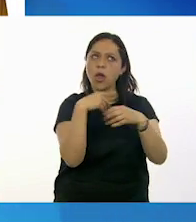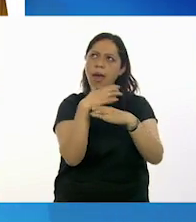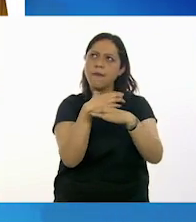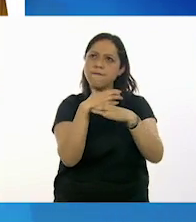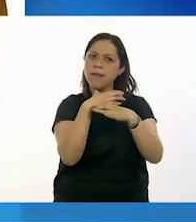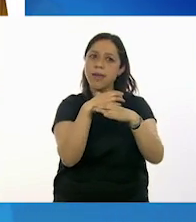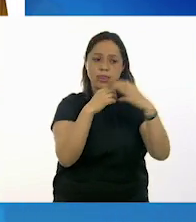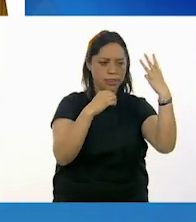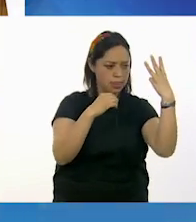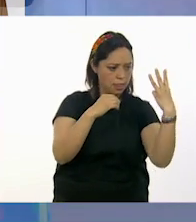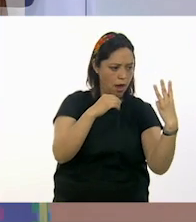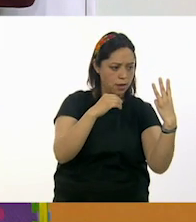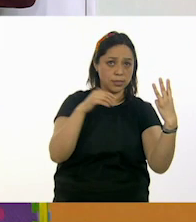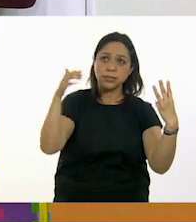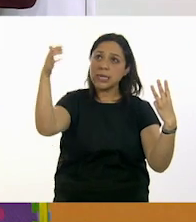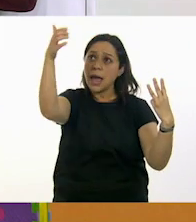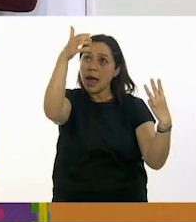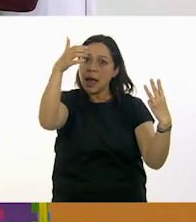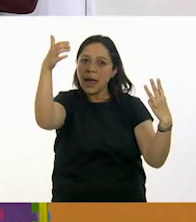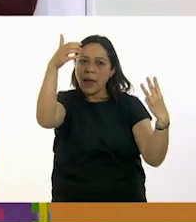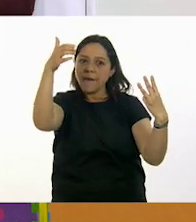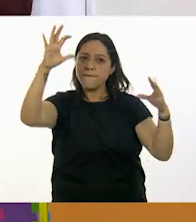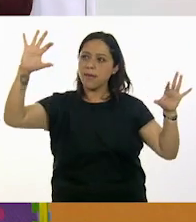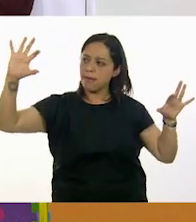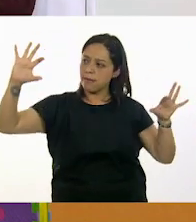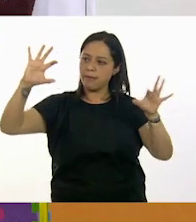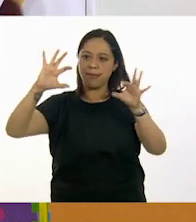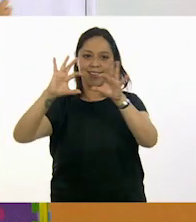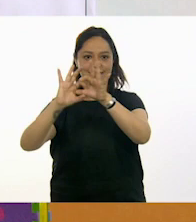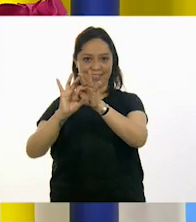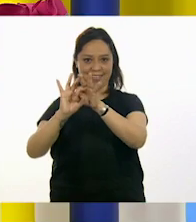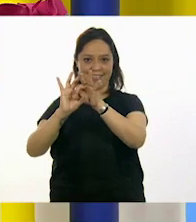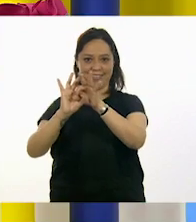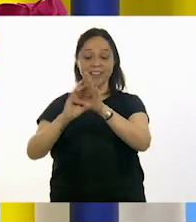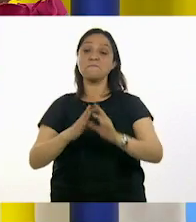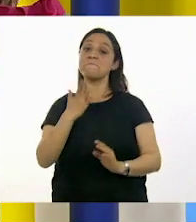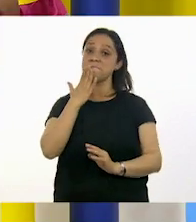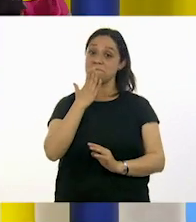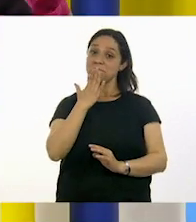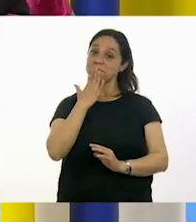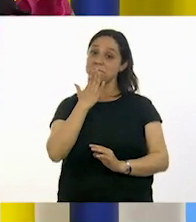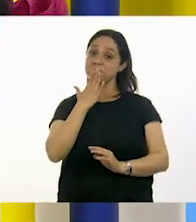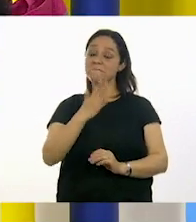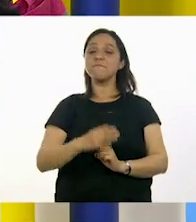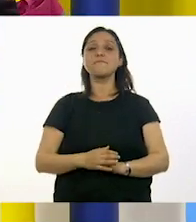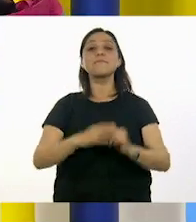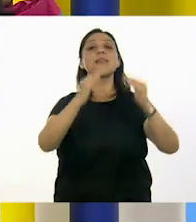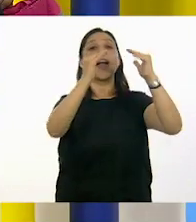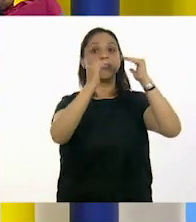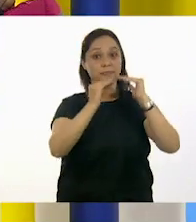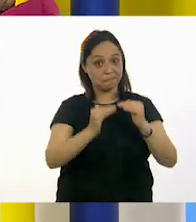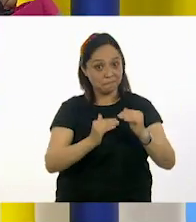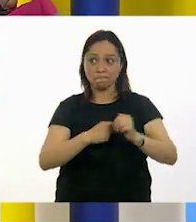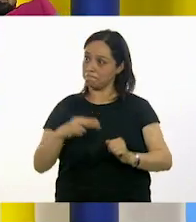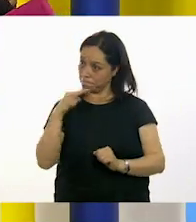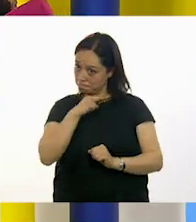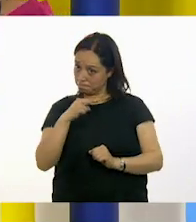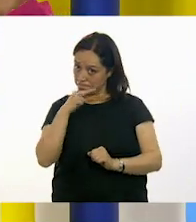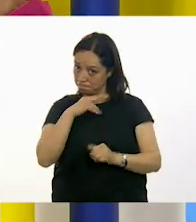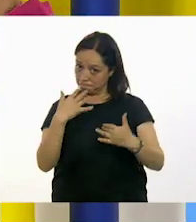café. Voy a poner aquí el 3. Muy, muy bien. Vamos con el siguiente fruto. Vamos muy rápido.